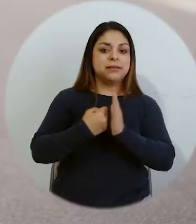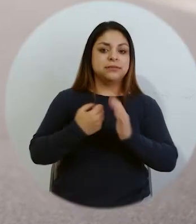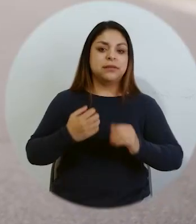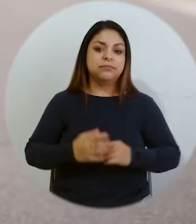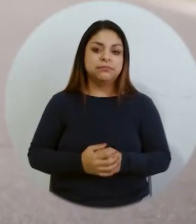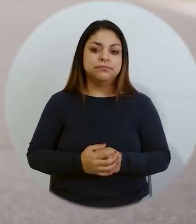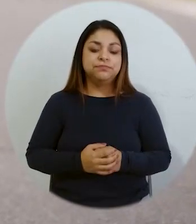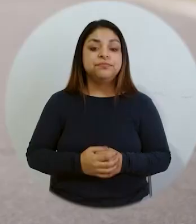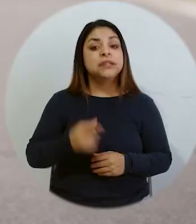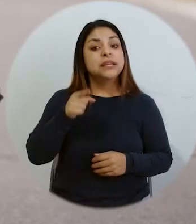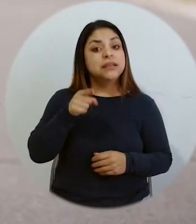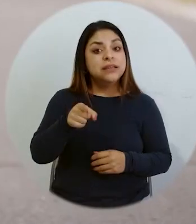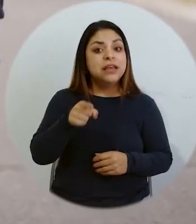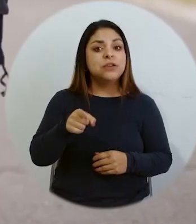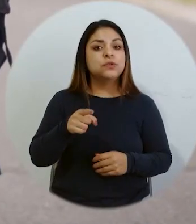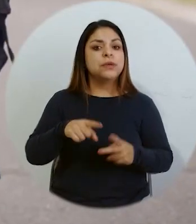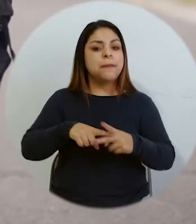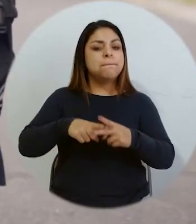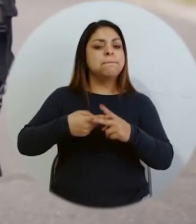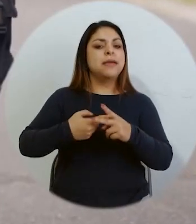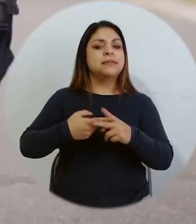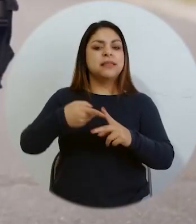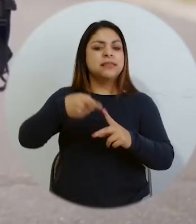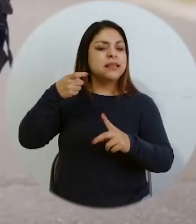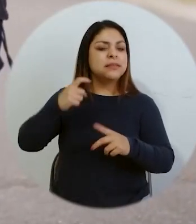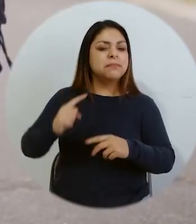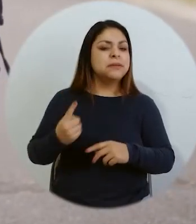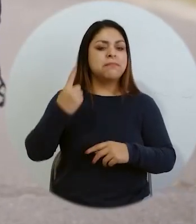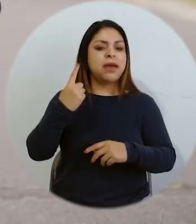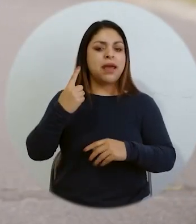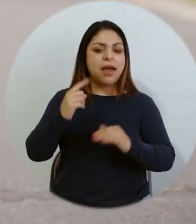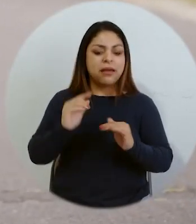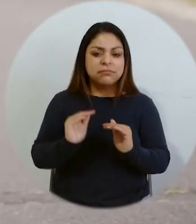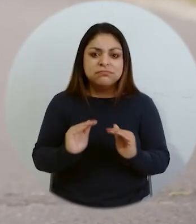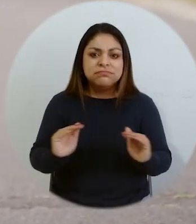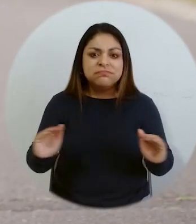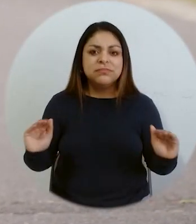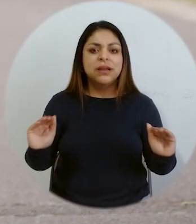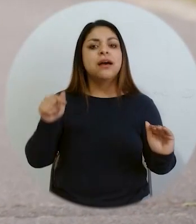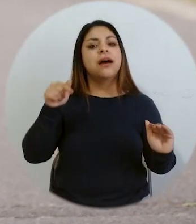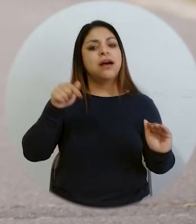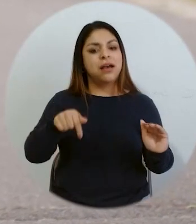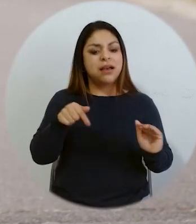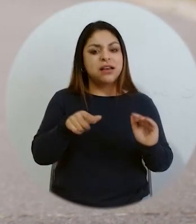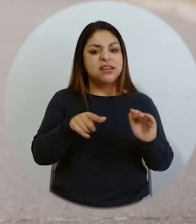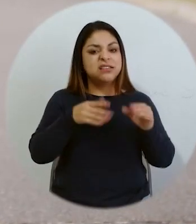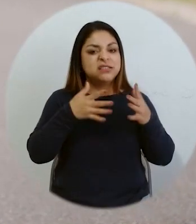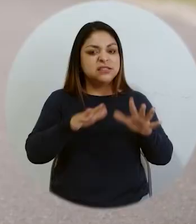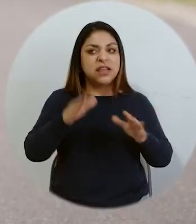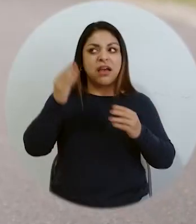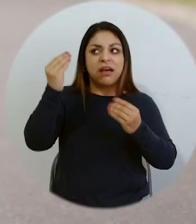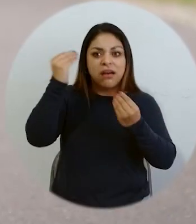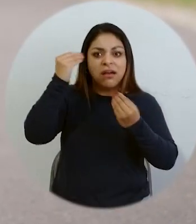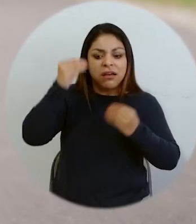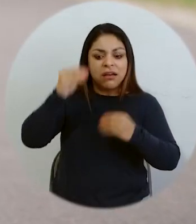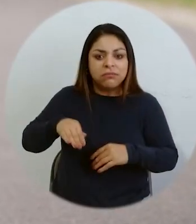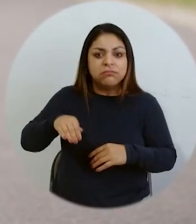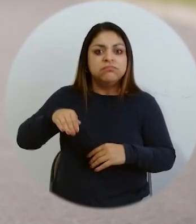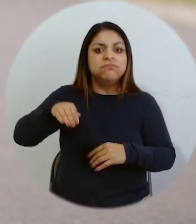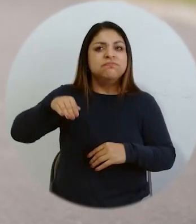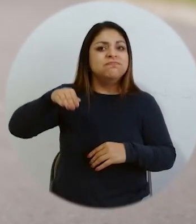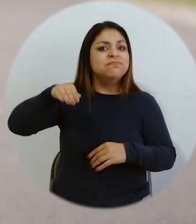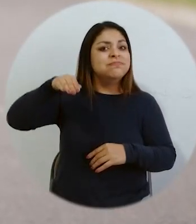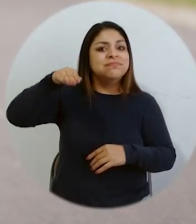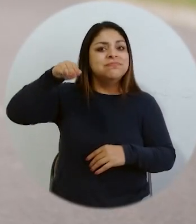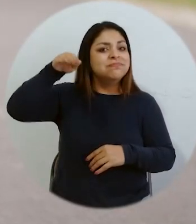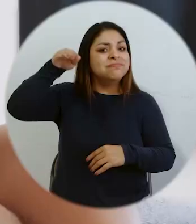¿verdad? Y eso, cuando empieza a suceder desde la primera infancia, empieza a configurar personas que en la larga vida,